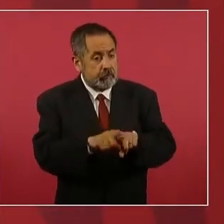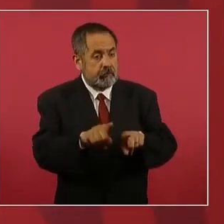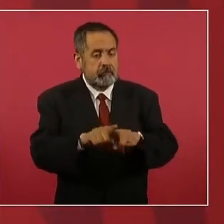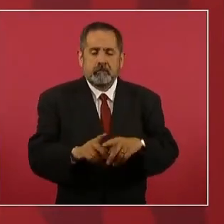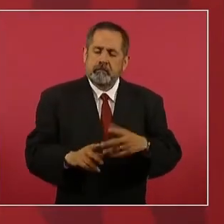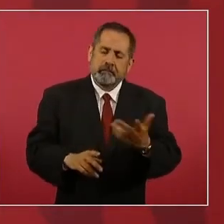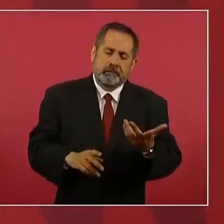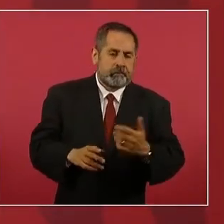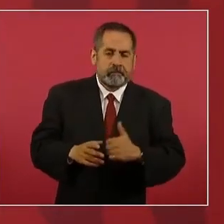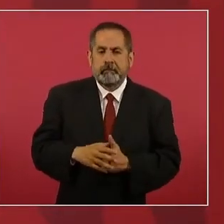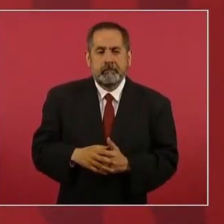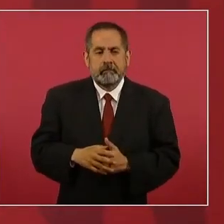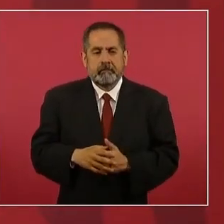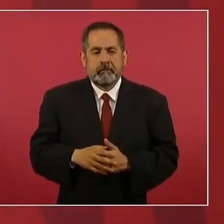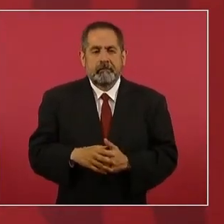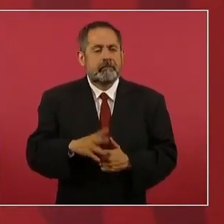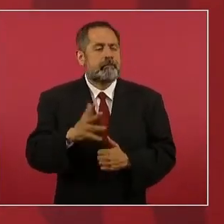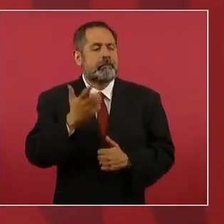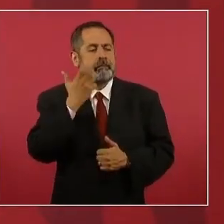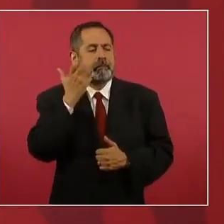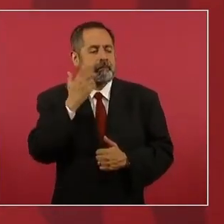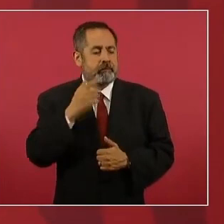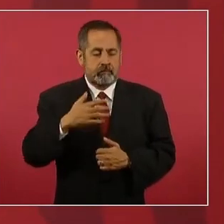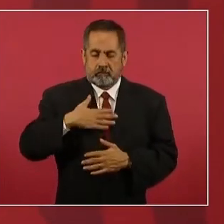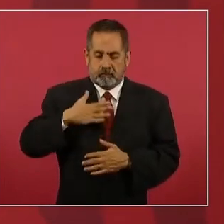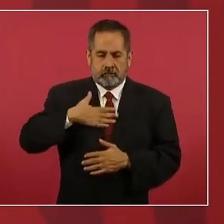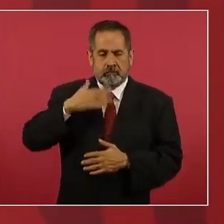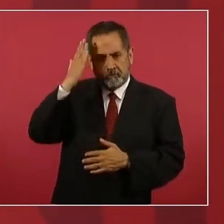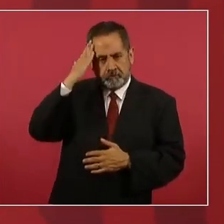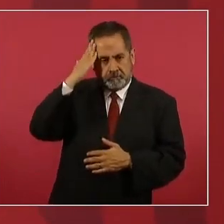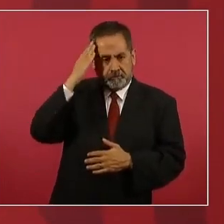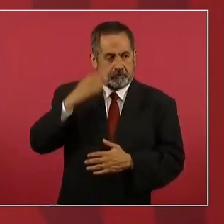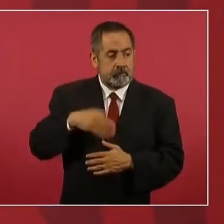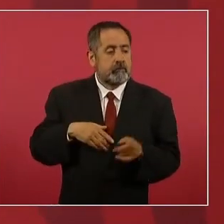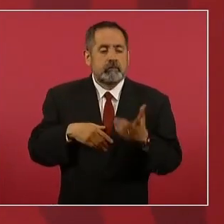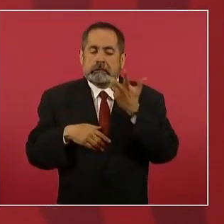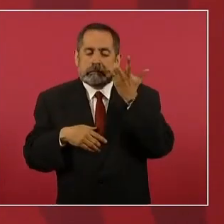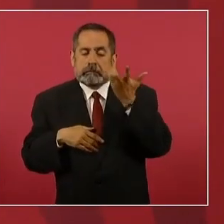alguien como pantalla, como palero,